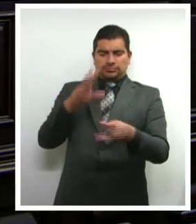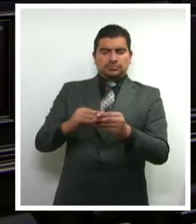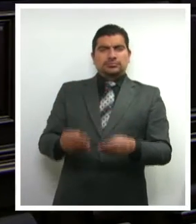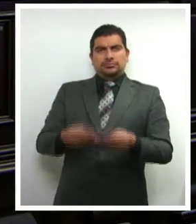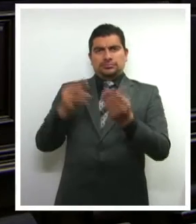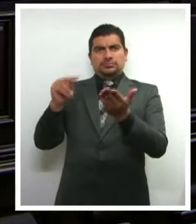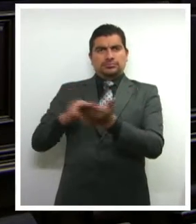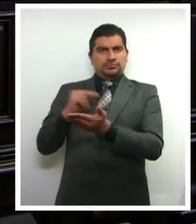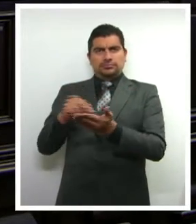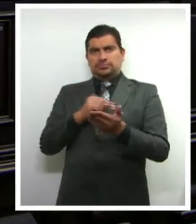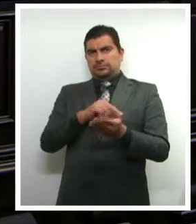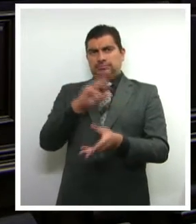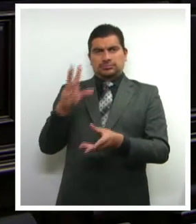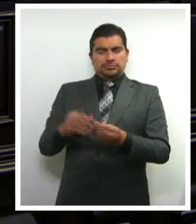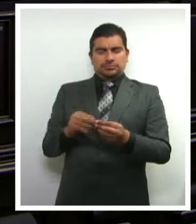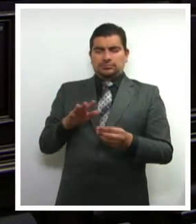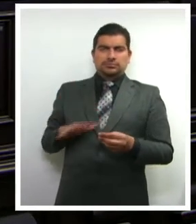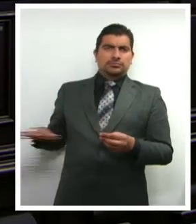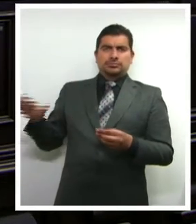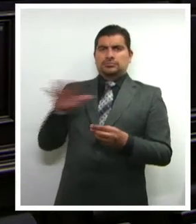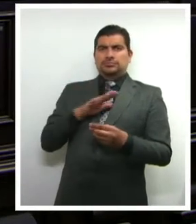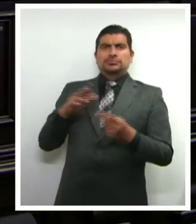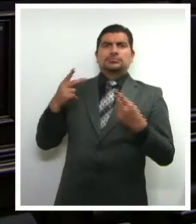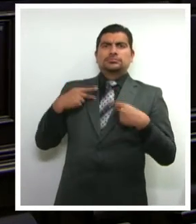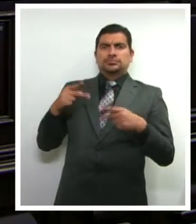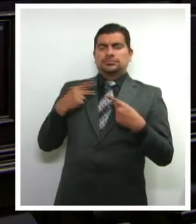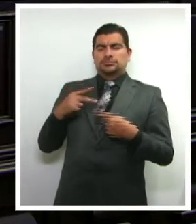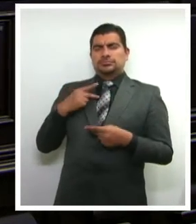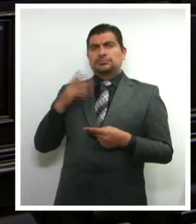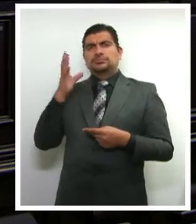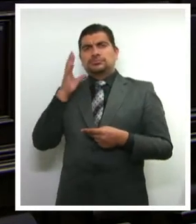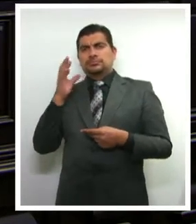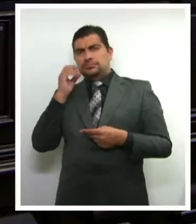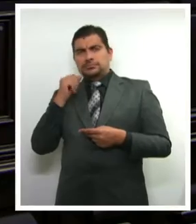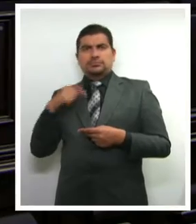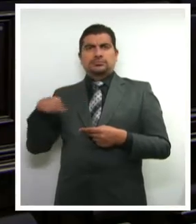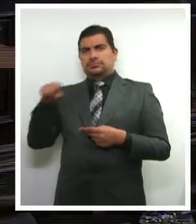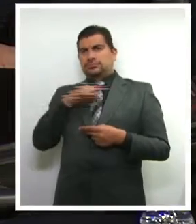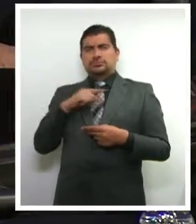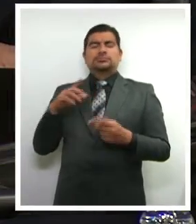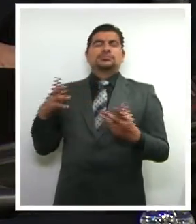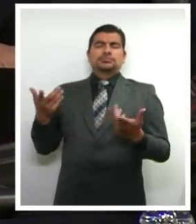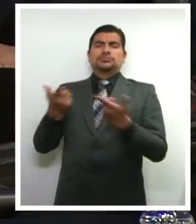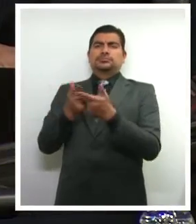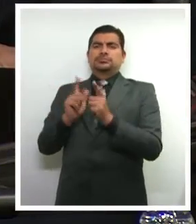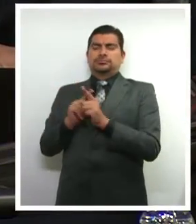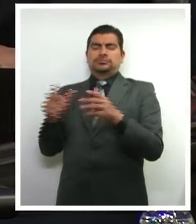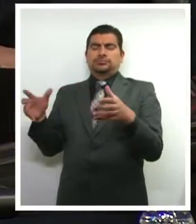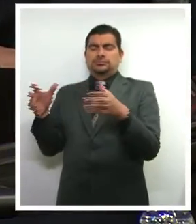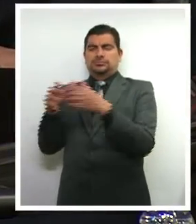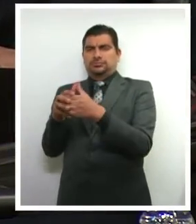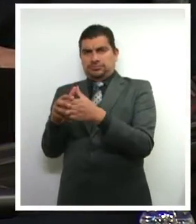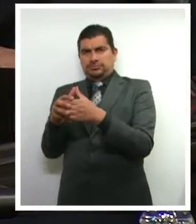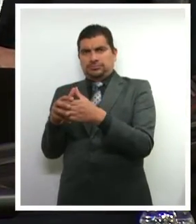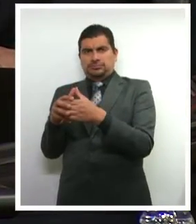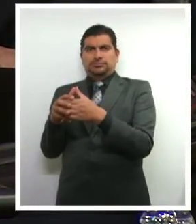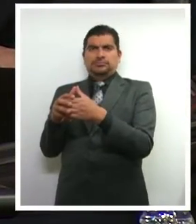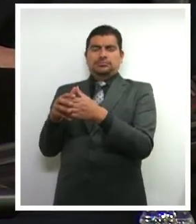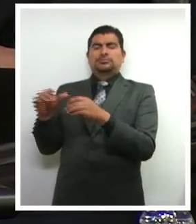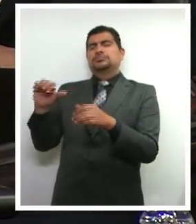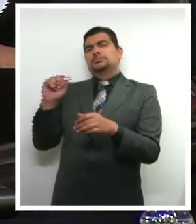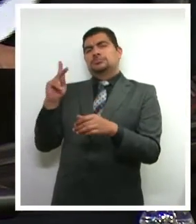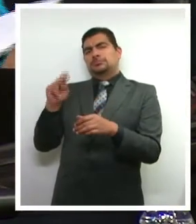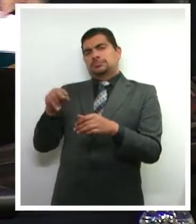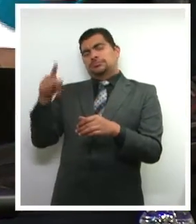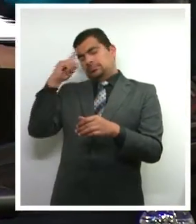firmas de los legisladores del Partido Acción Nacional y pues esperemos que esto pueda transitar de la